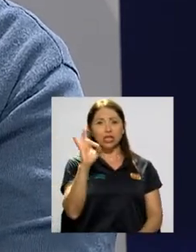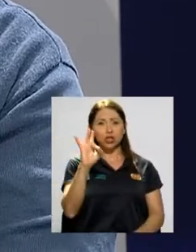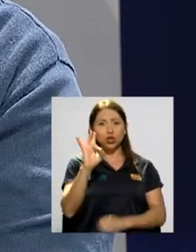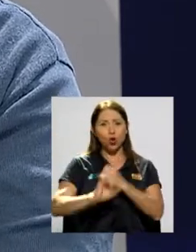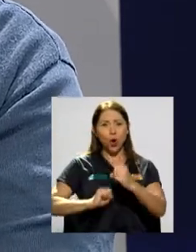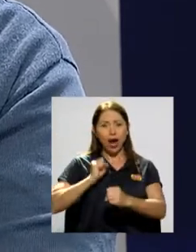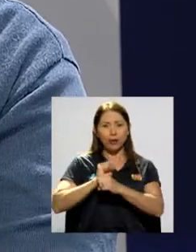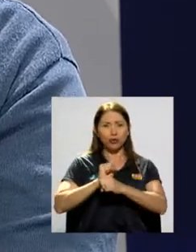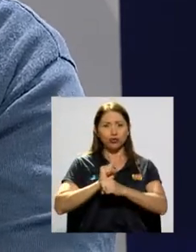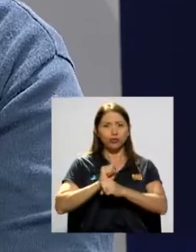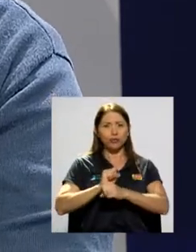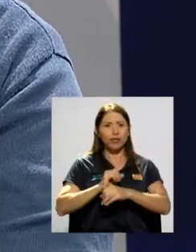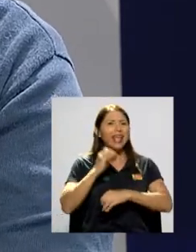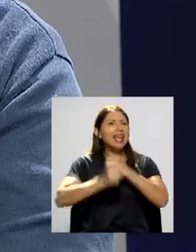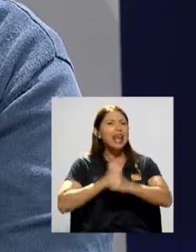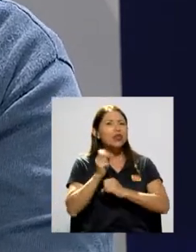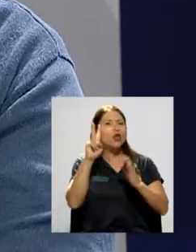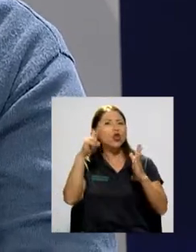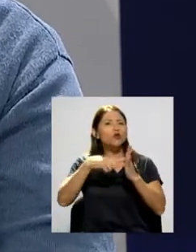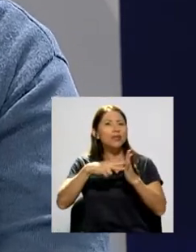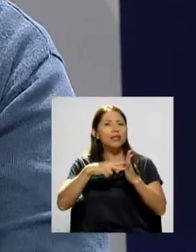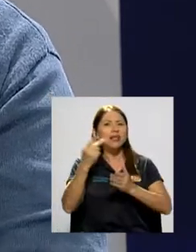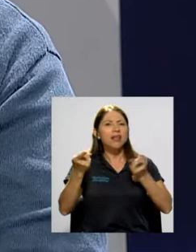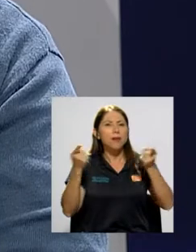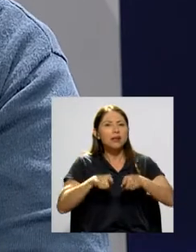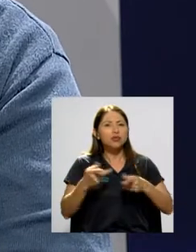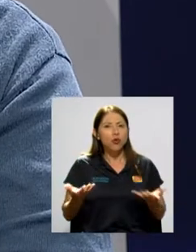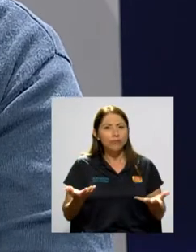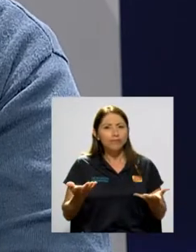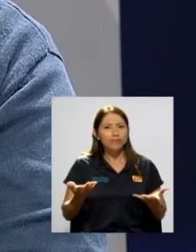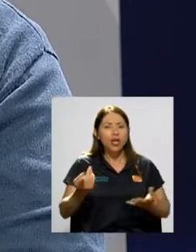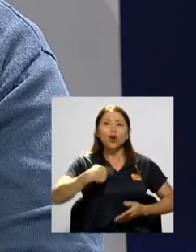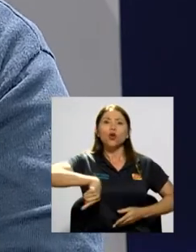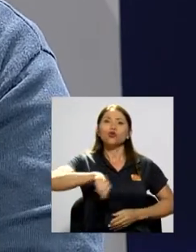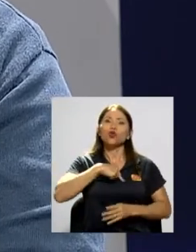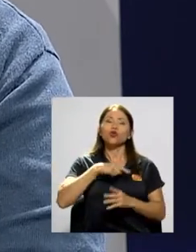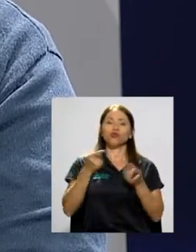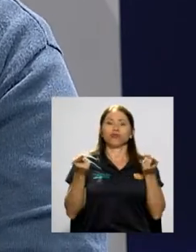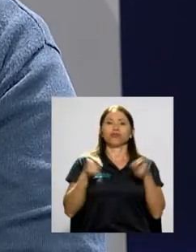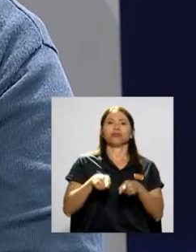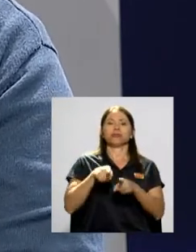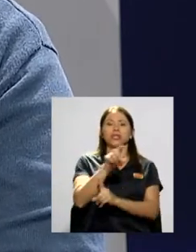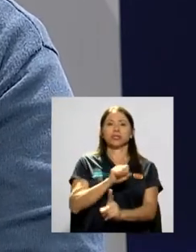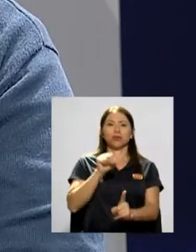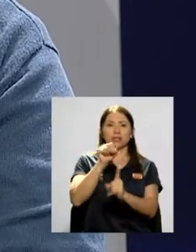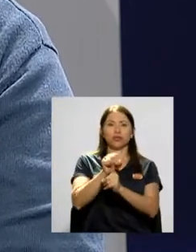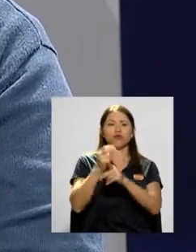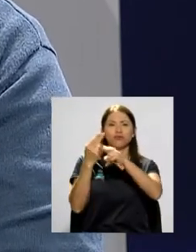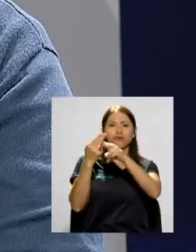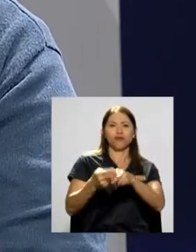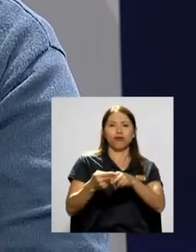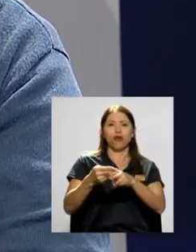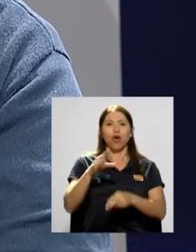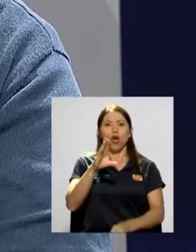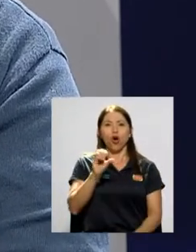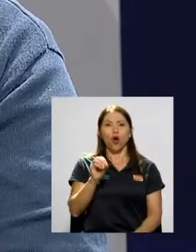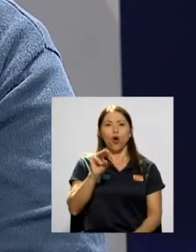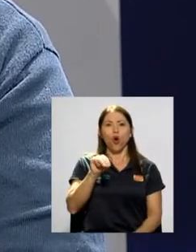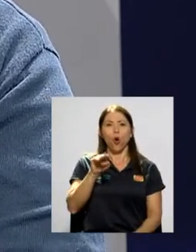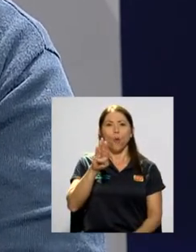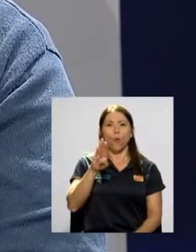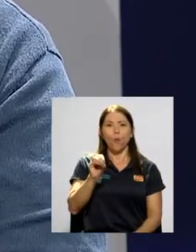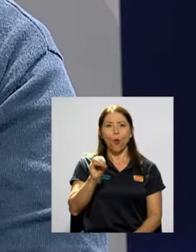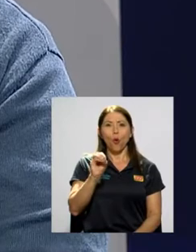en el 2000. ¿Qué pasó en el 2000? Tuvimos la coyuntura denominada